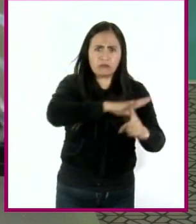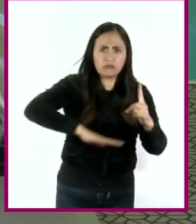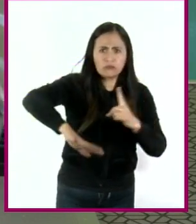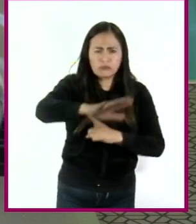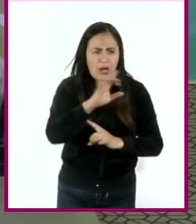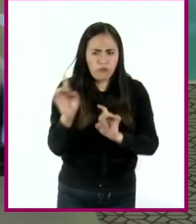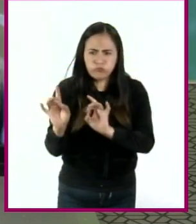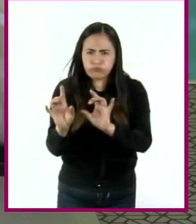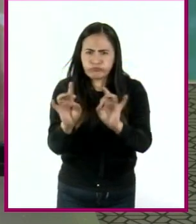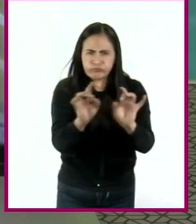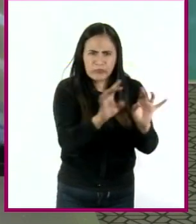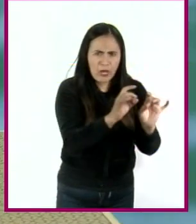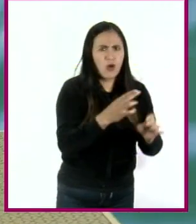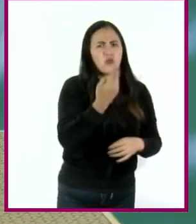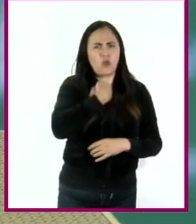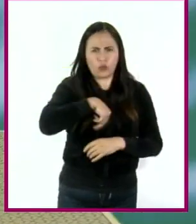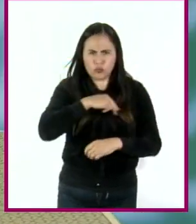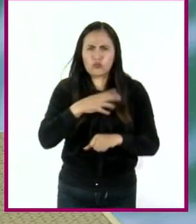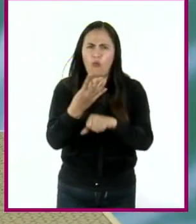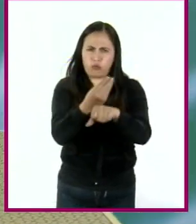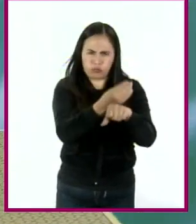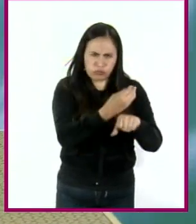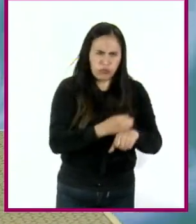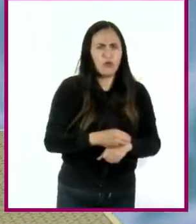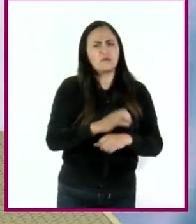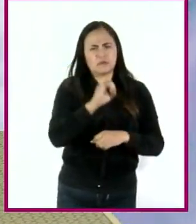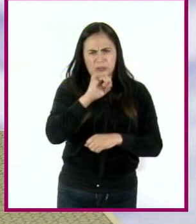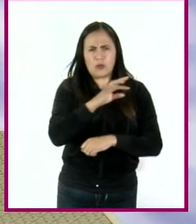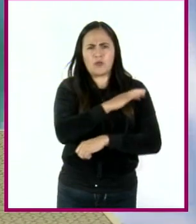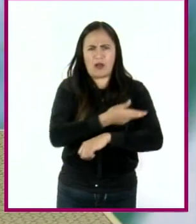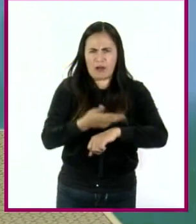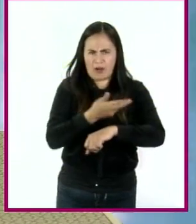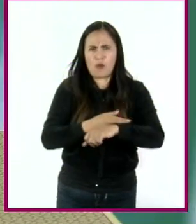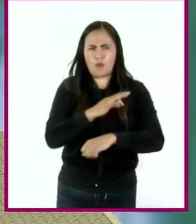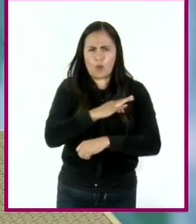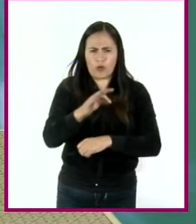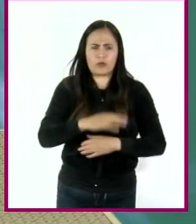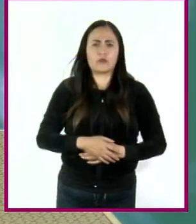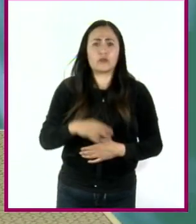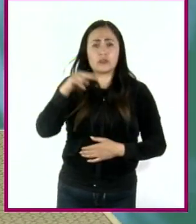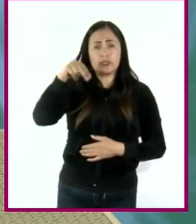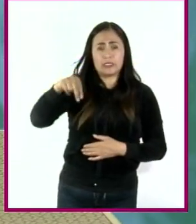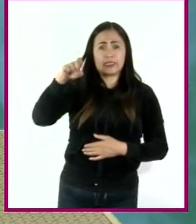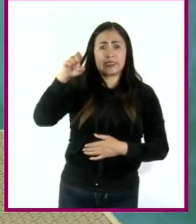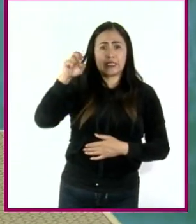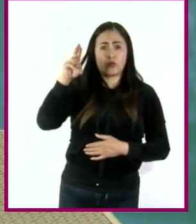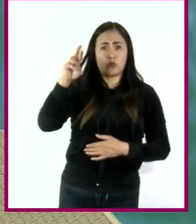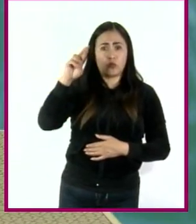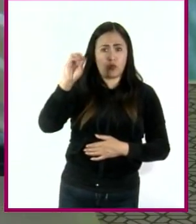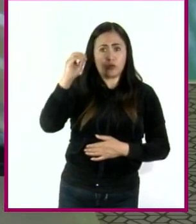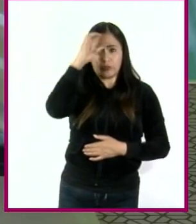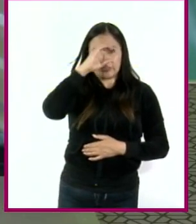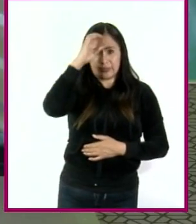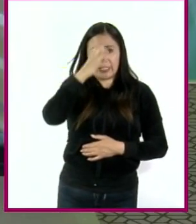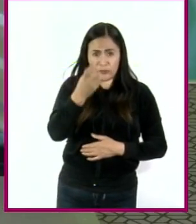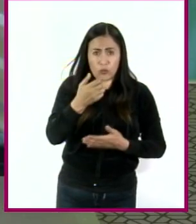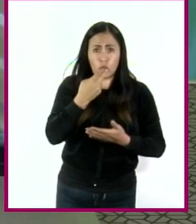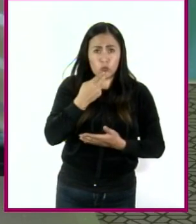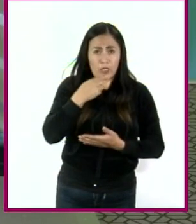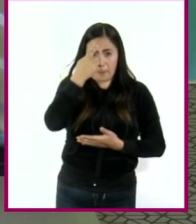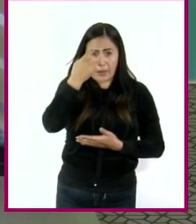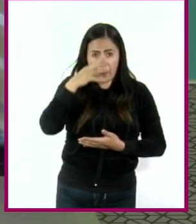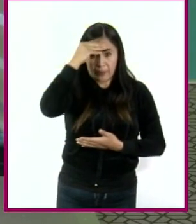nuestra vida nos presenta. ¿Podría uno mismo aplicar la neurociencia para aprender mejor? Todo el tiempo estamos aplicando